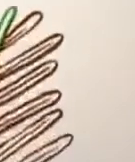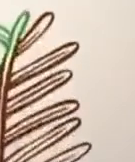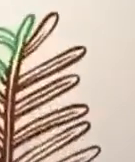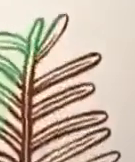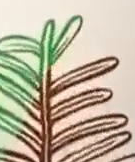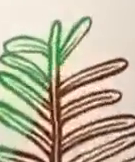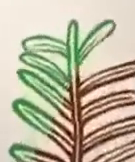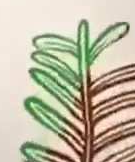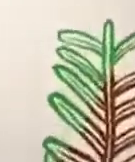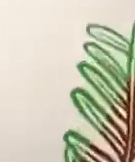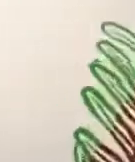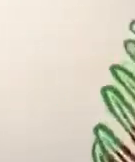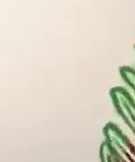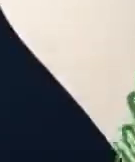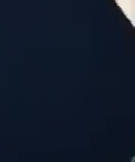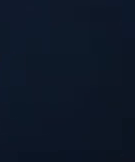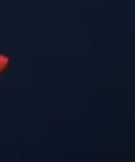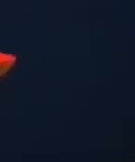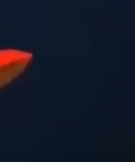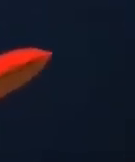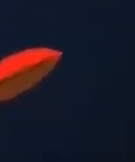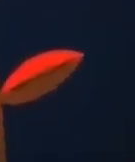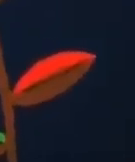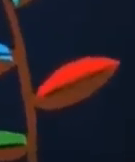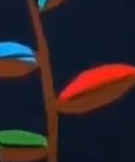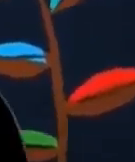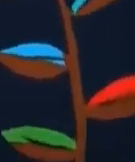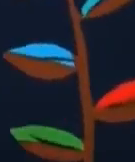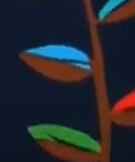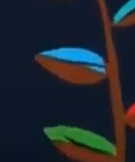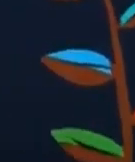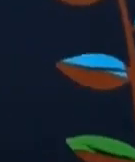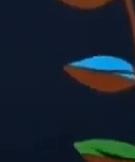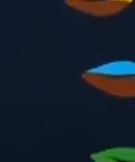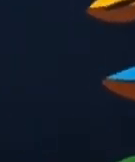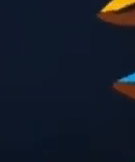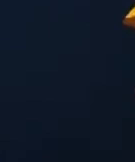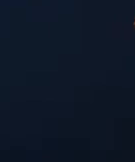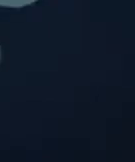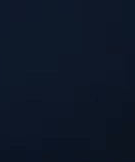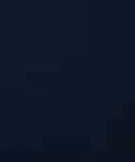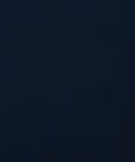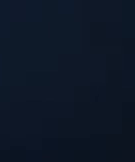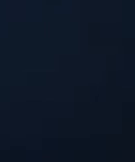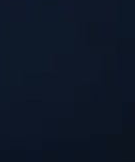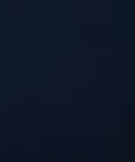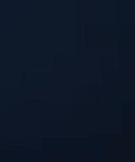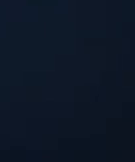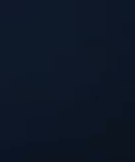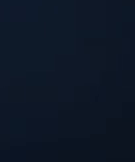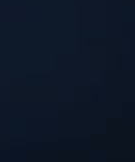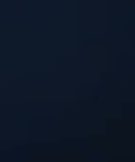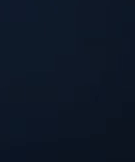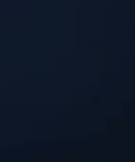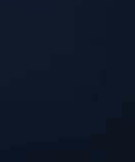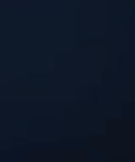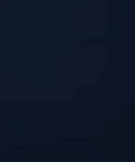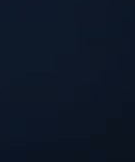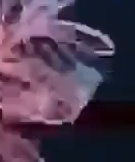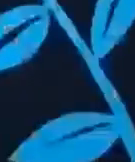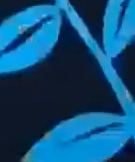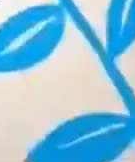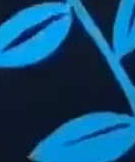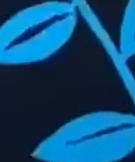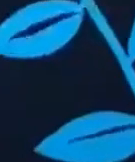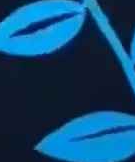arabati, mitengi uhingizo. Mun arapa, num umit horabati mi honi handa mi ani,